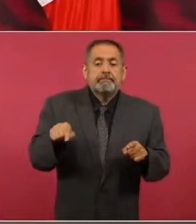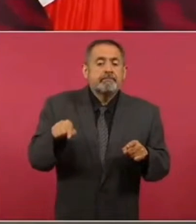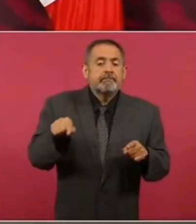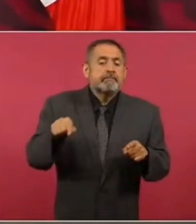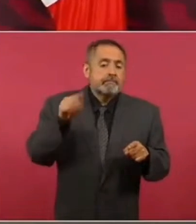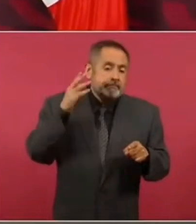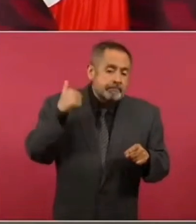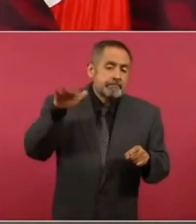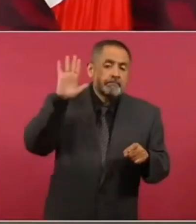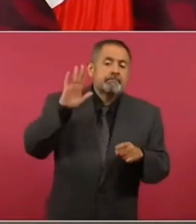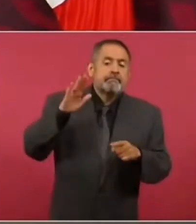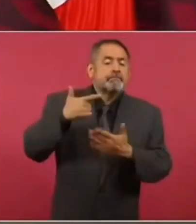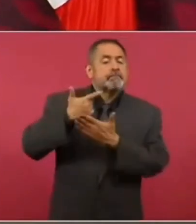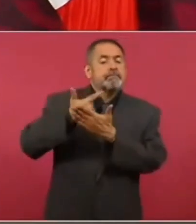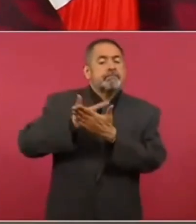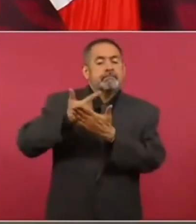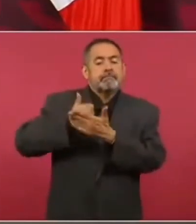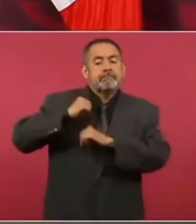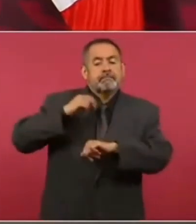gerente